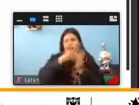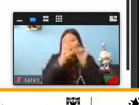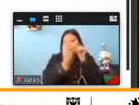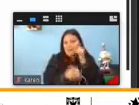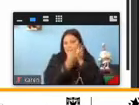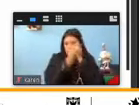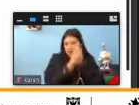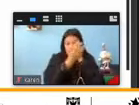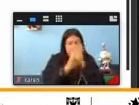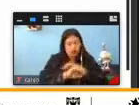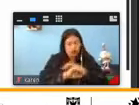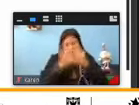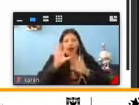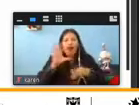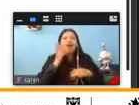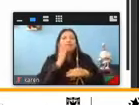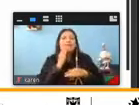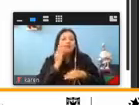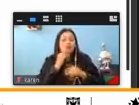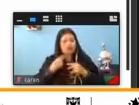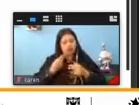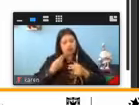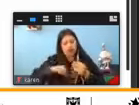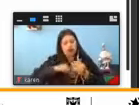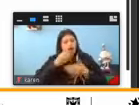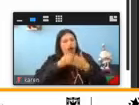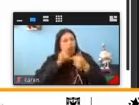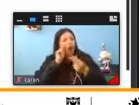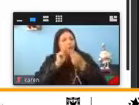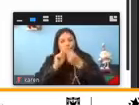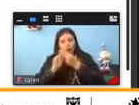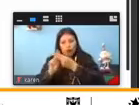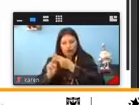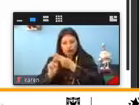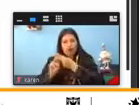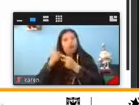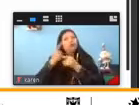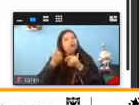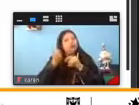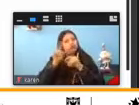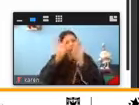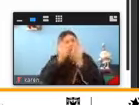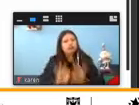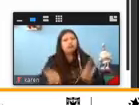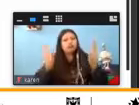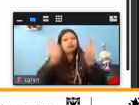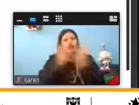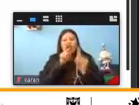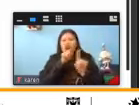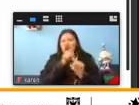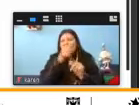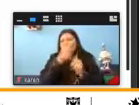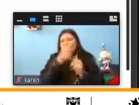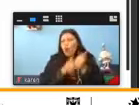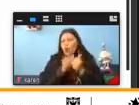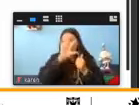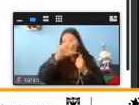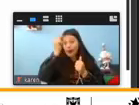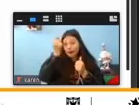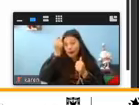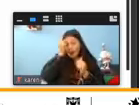pedagógicas de las experiencias que pudimos conocer. Fue importante señalar también que estas